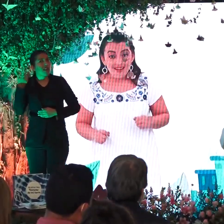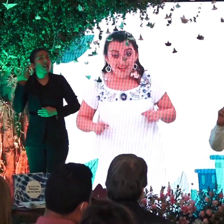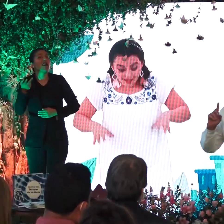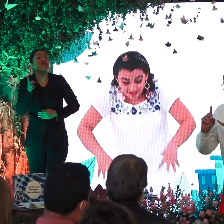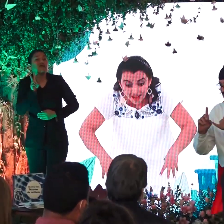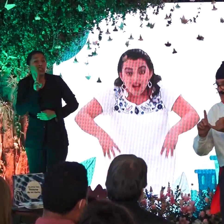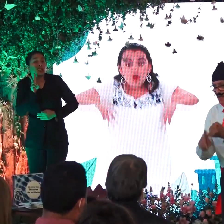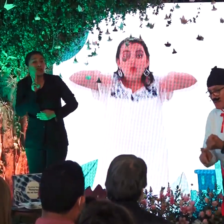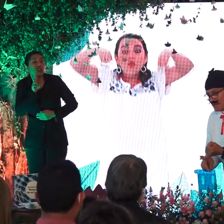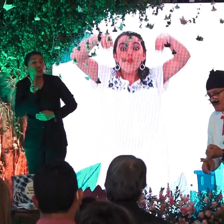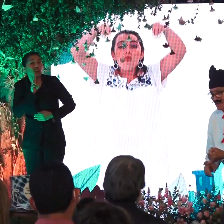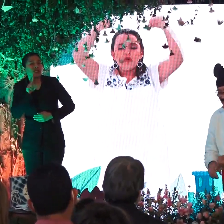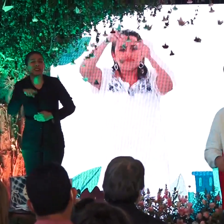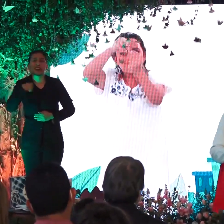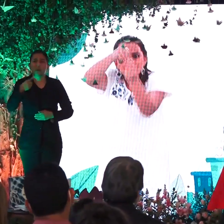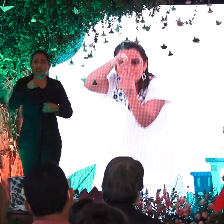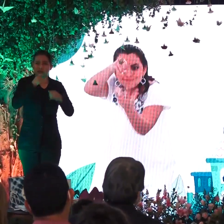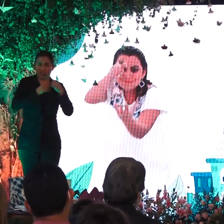y todos.